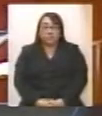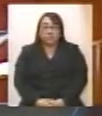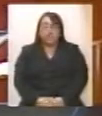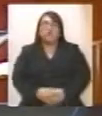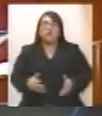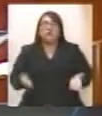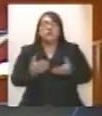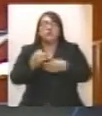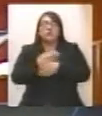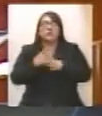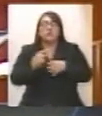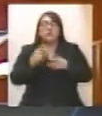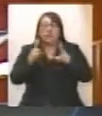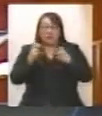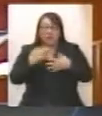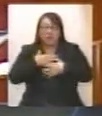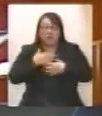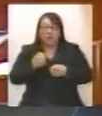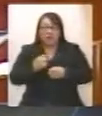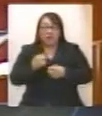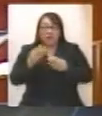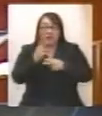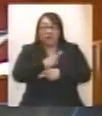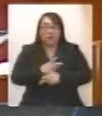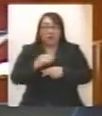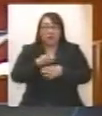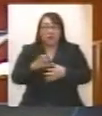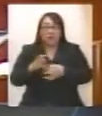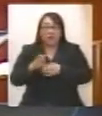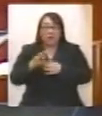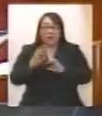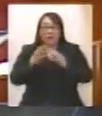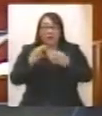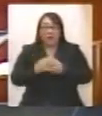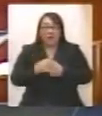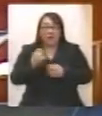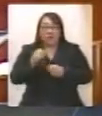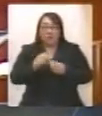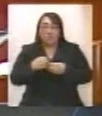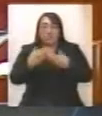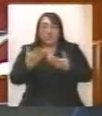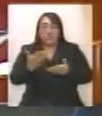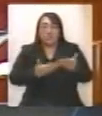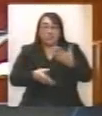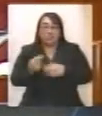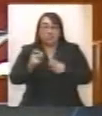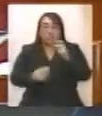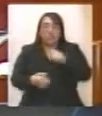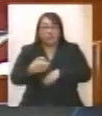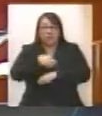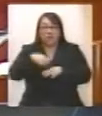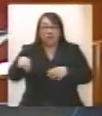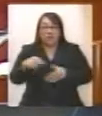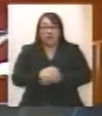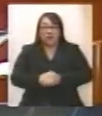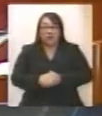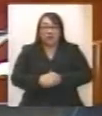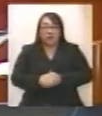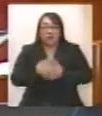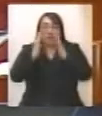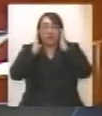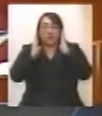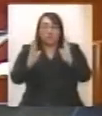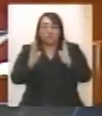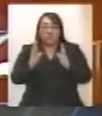Promover estilos de vida saludables, preservar la unidad familiar, así como brindar servicios profesionalizados de